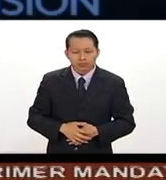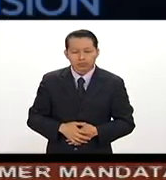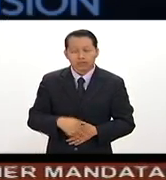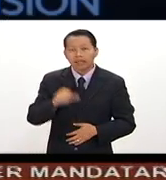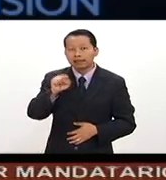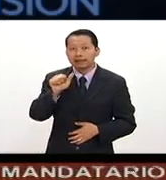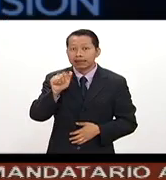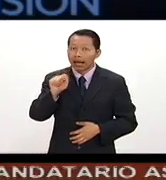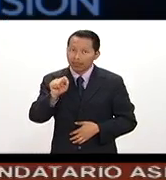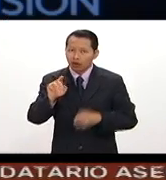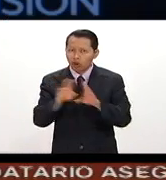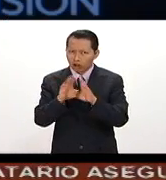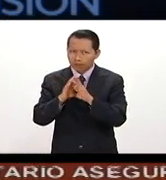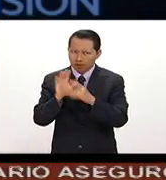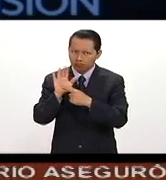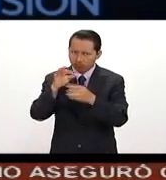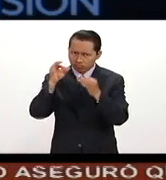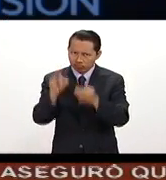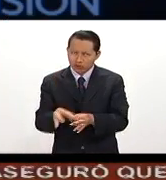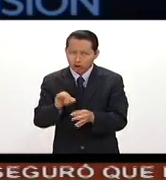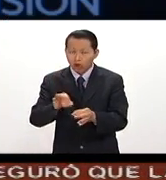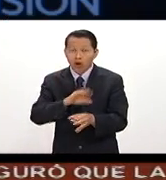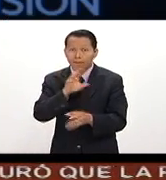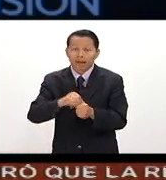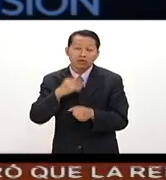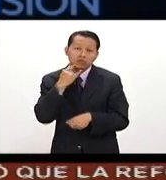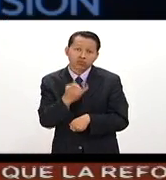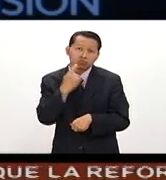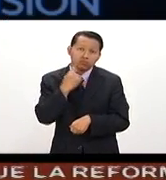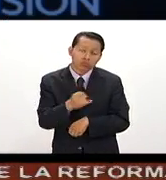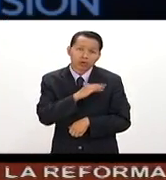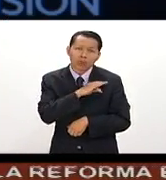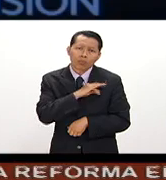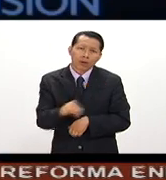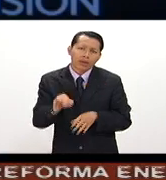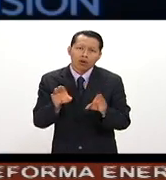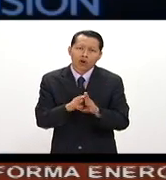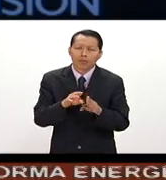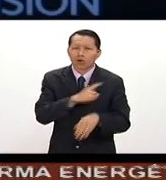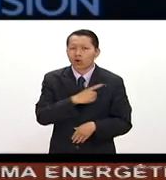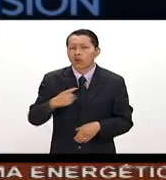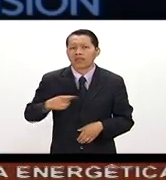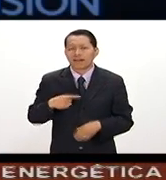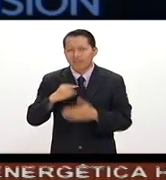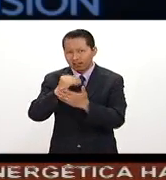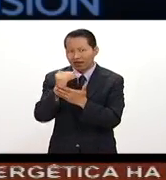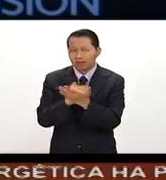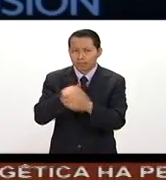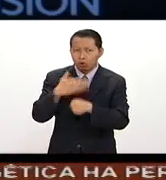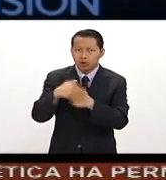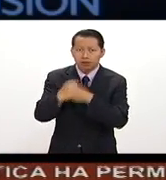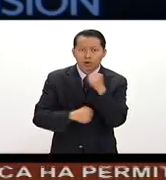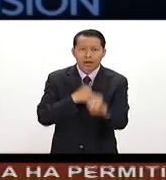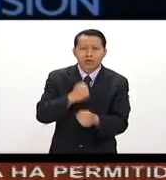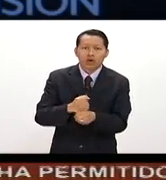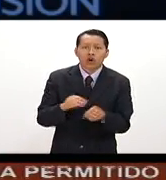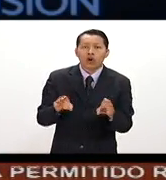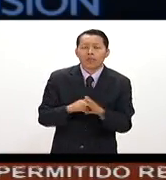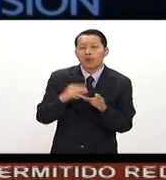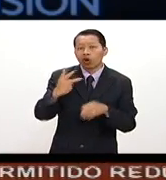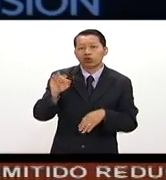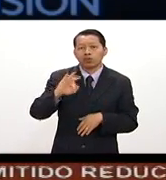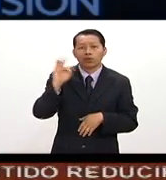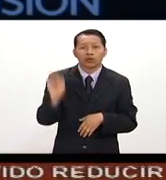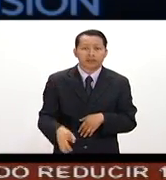SAT, poniendo ejemplo de estos esfuerzos, habrá de enfrentar una reducción el año que entra de más de 8%